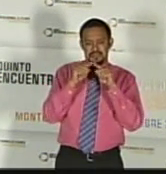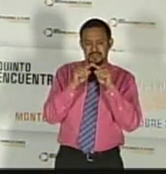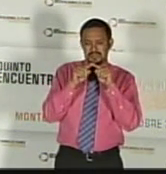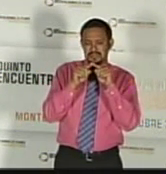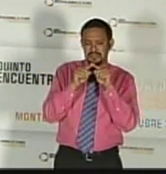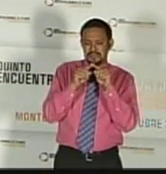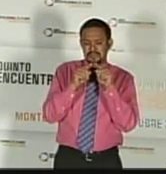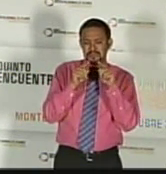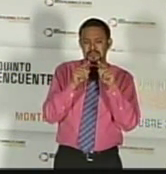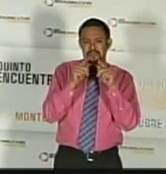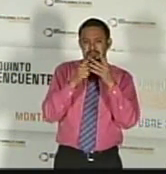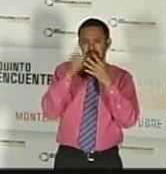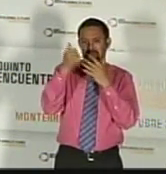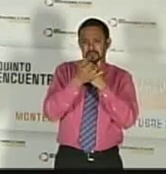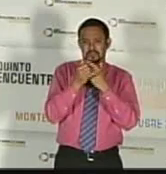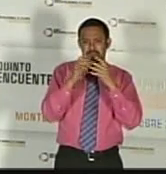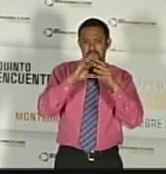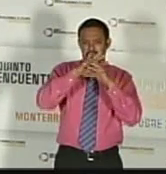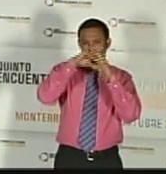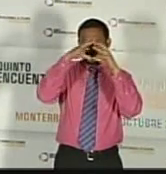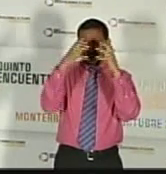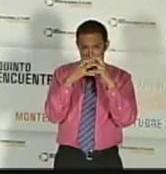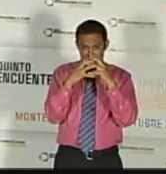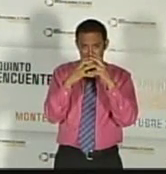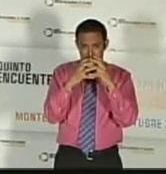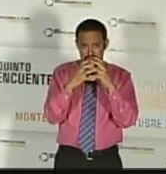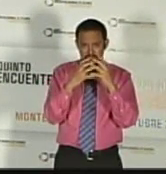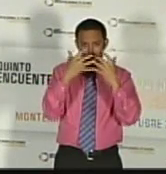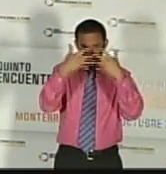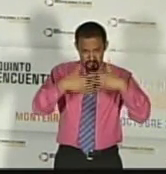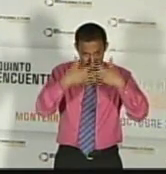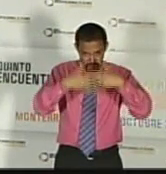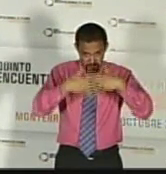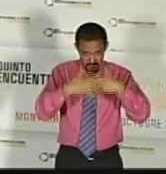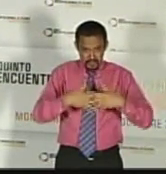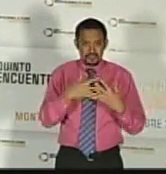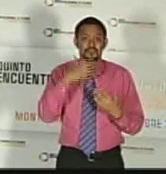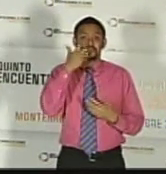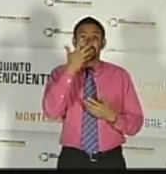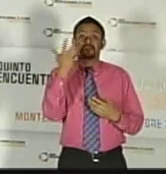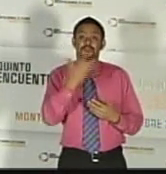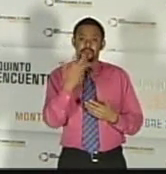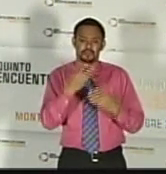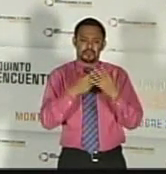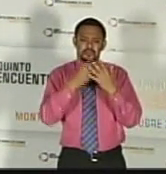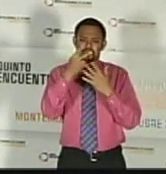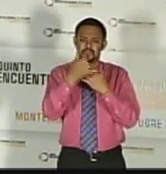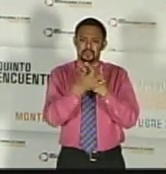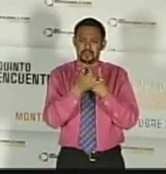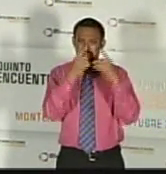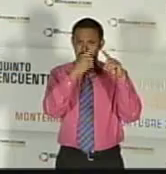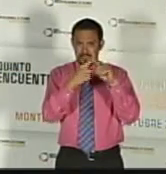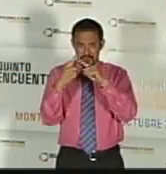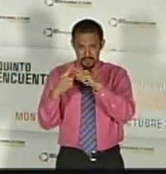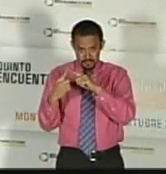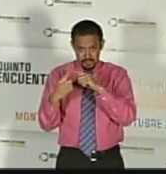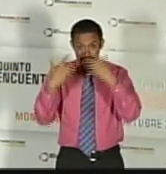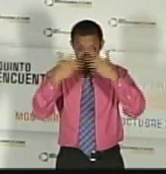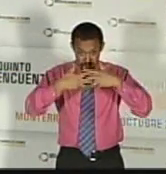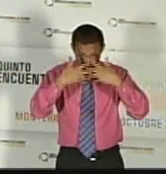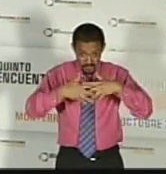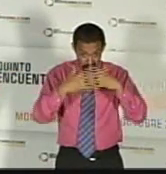funcionan. Hemos decidido crear un surgimiento de proyectos que funcionen en el